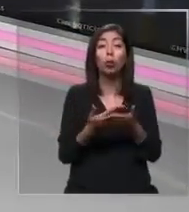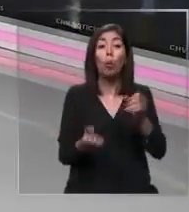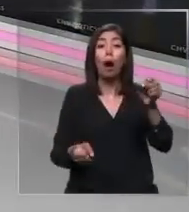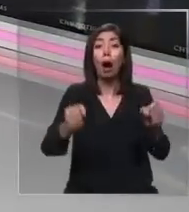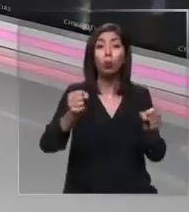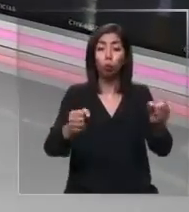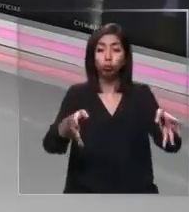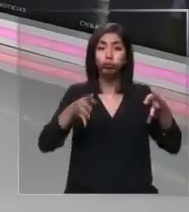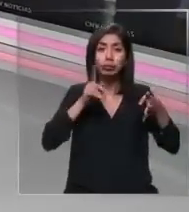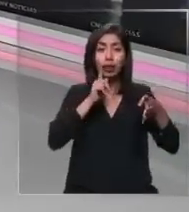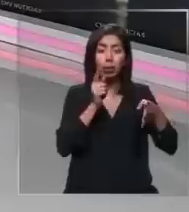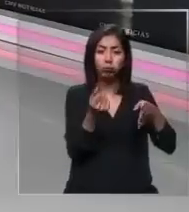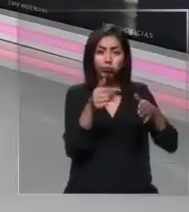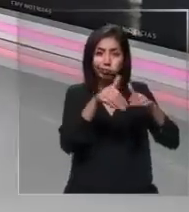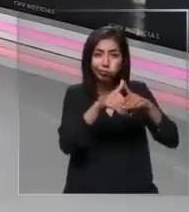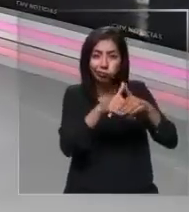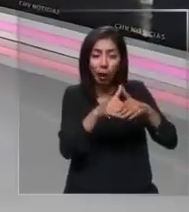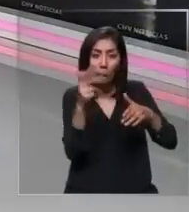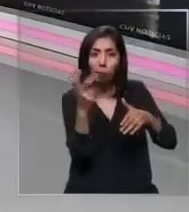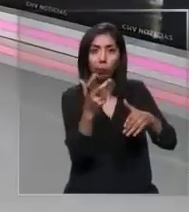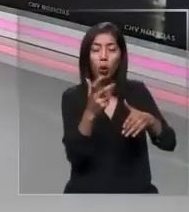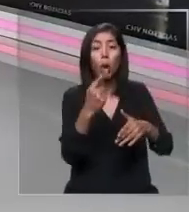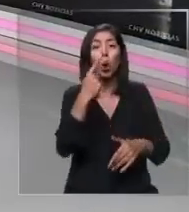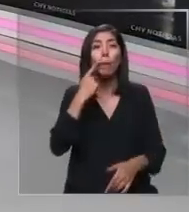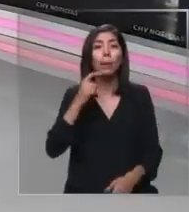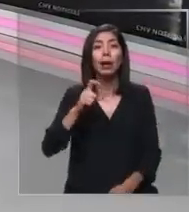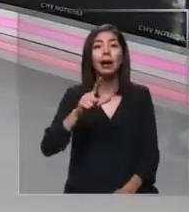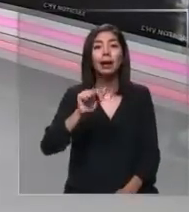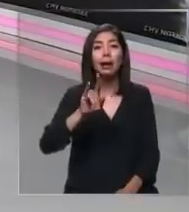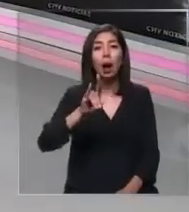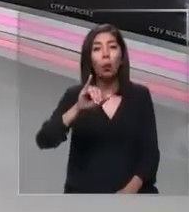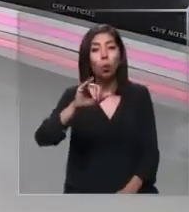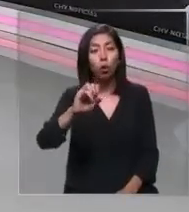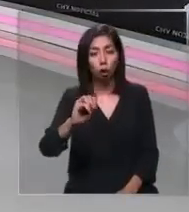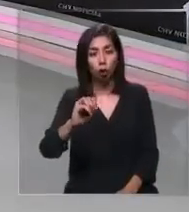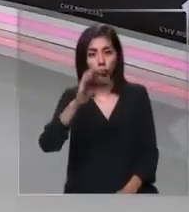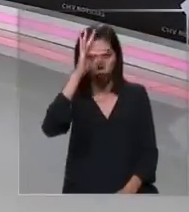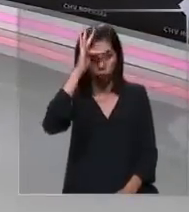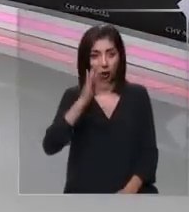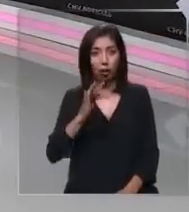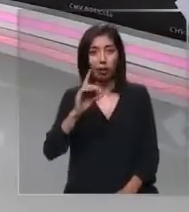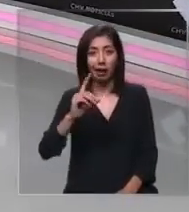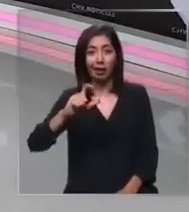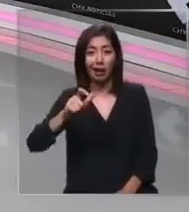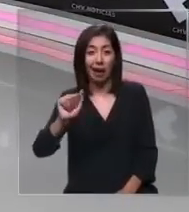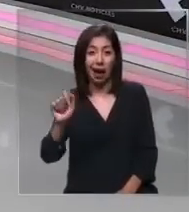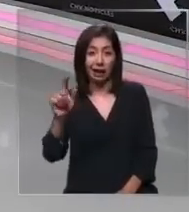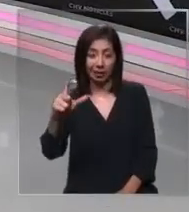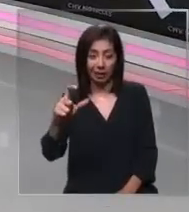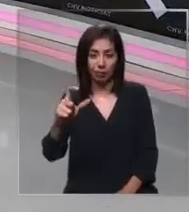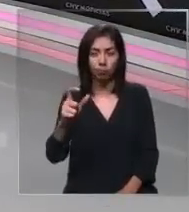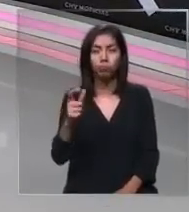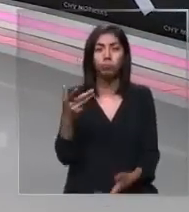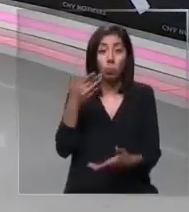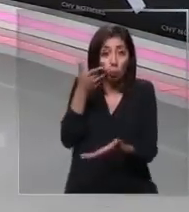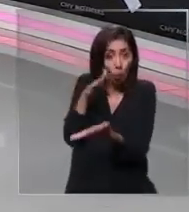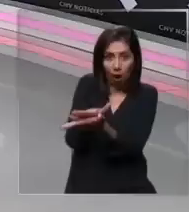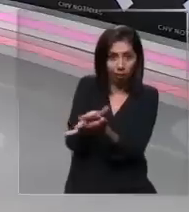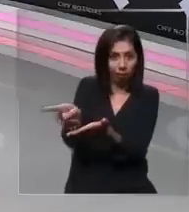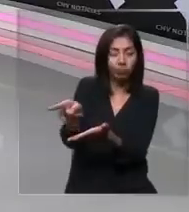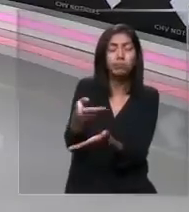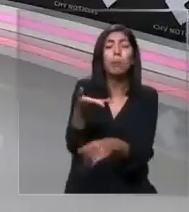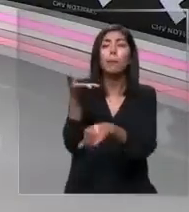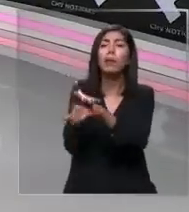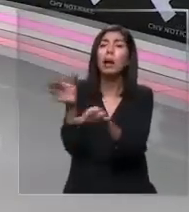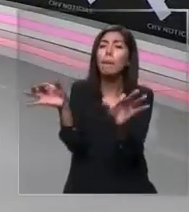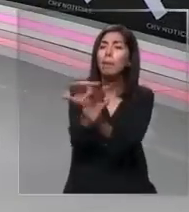valores. Ahora, tras la muerte de Claudio Villar, funcionario de la DGAC, se piden explicaciones de por qué las